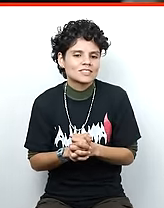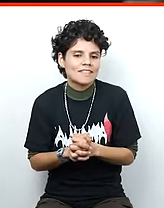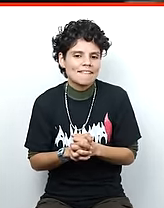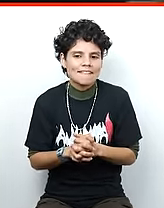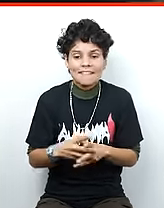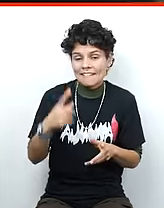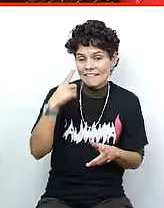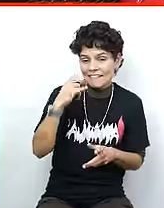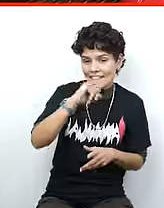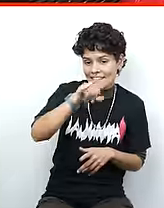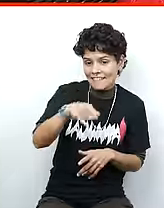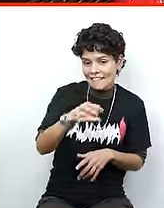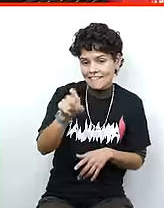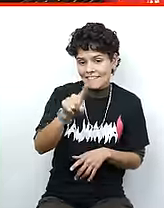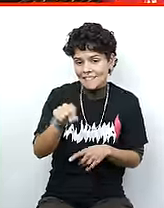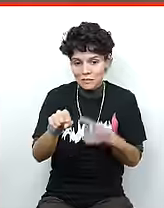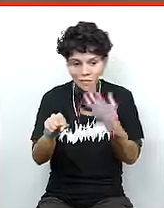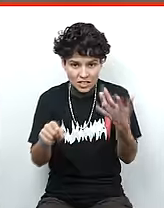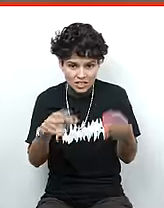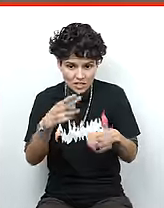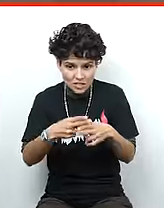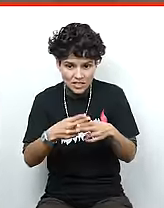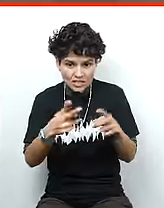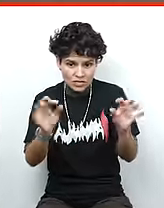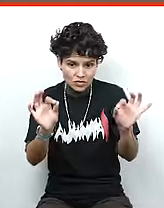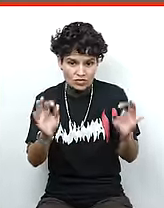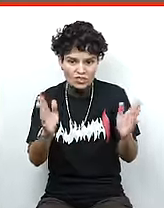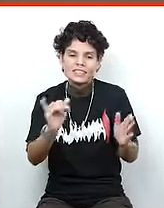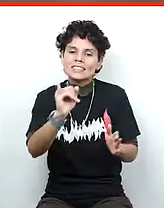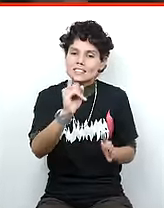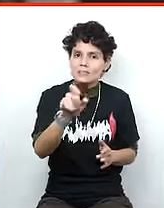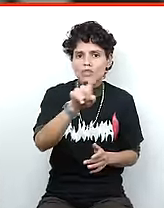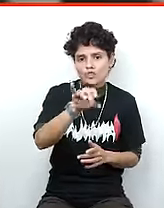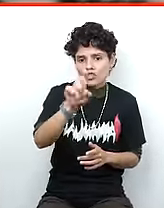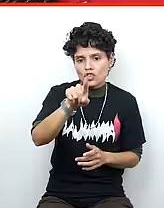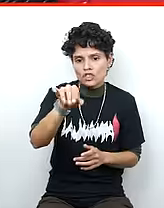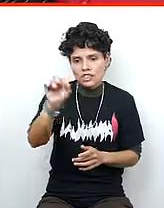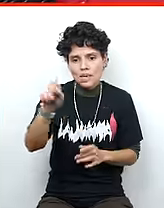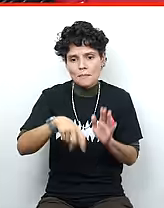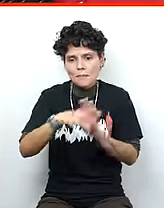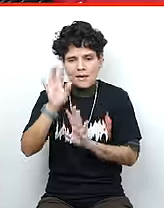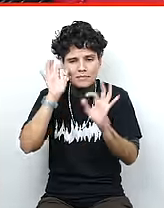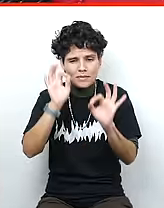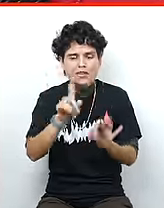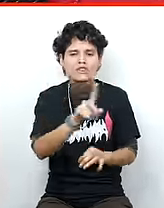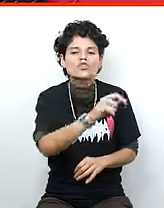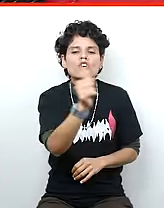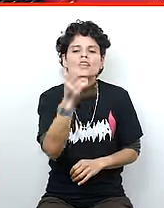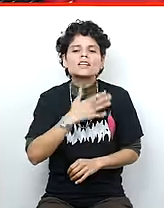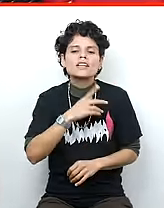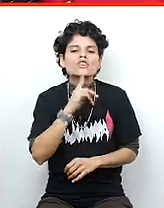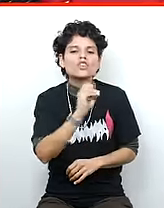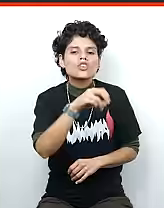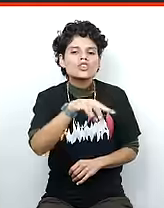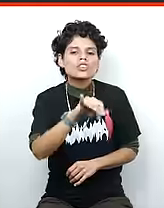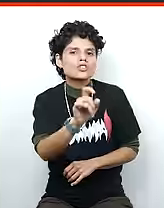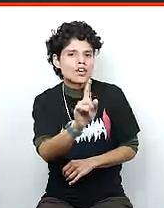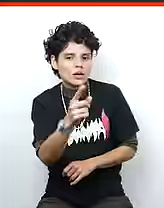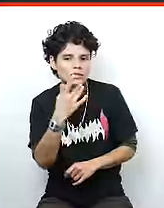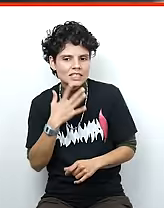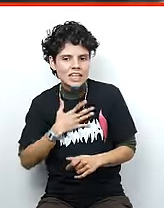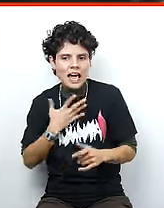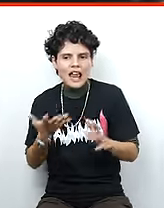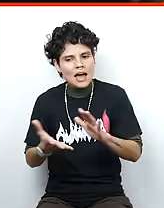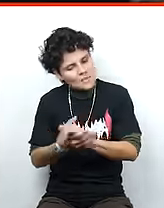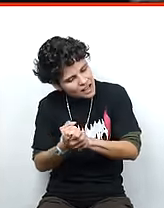¿Por eso dices Sosa? Yo, porque en verdad ese es como el personaje más pulento. Sí. Si todos quieren ser Tony y nadie sabe que él fue el que le dio la